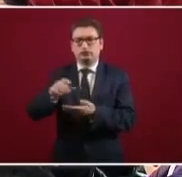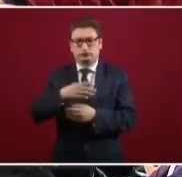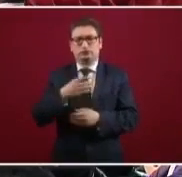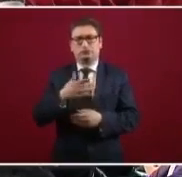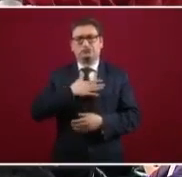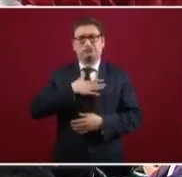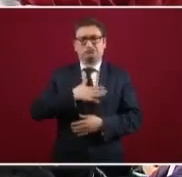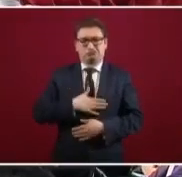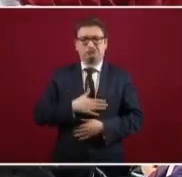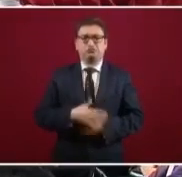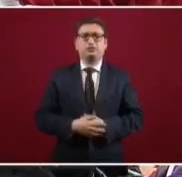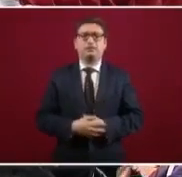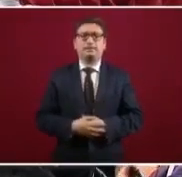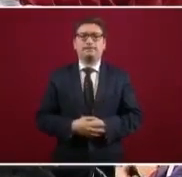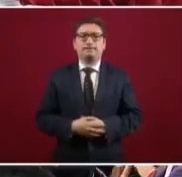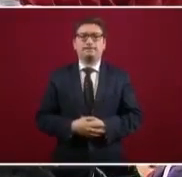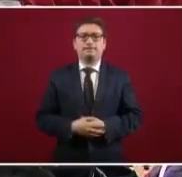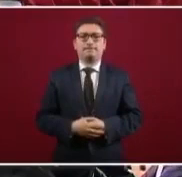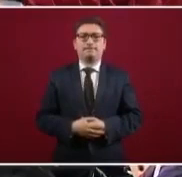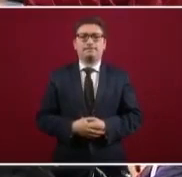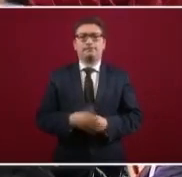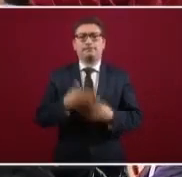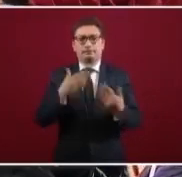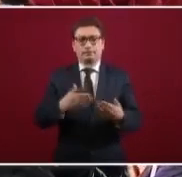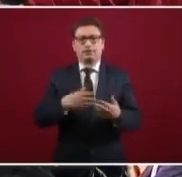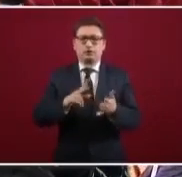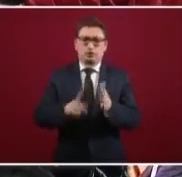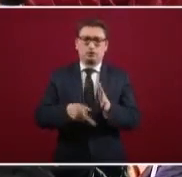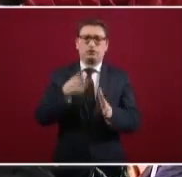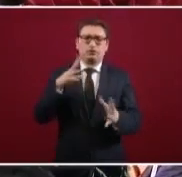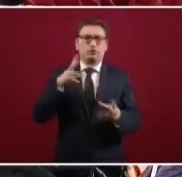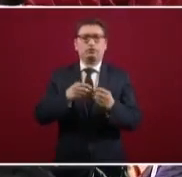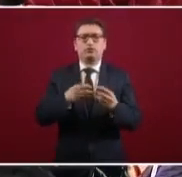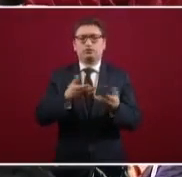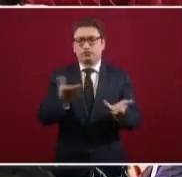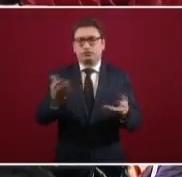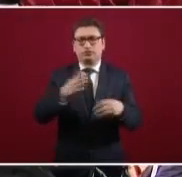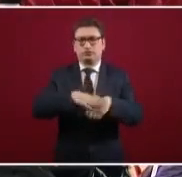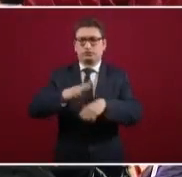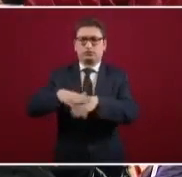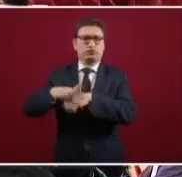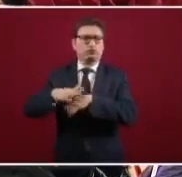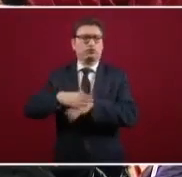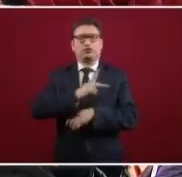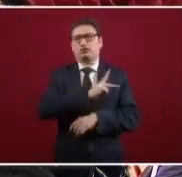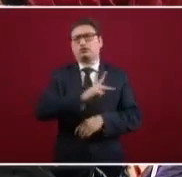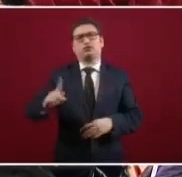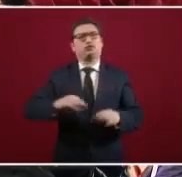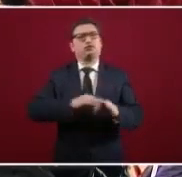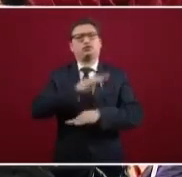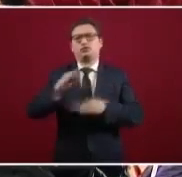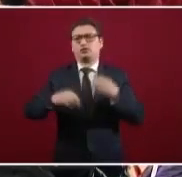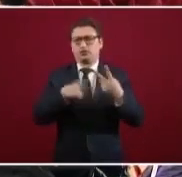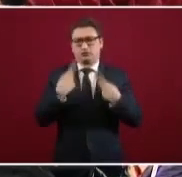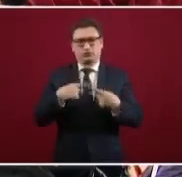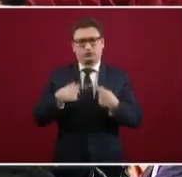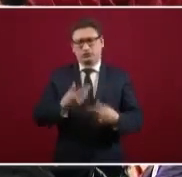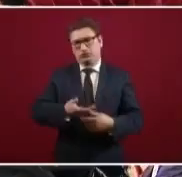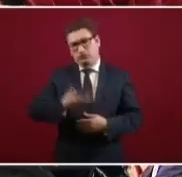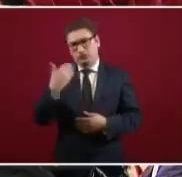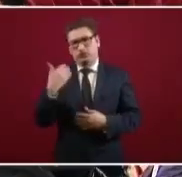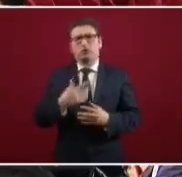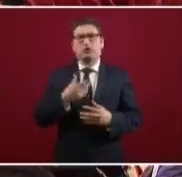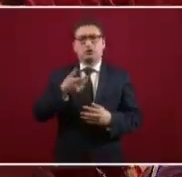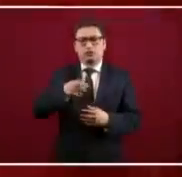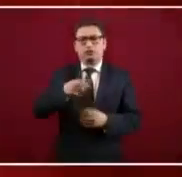justa entonces recapitulando hacemos una invitación a toda la ciudadanía a que nos acompañen a que